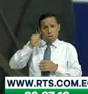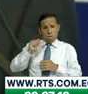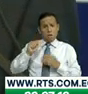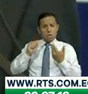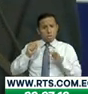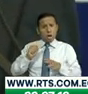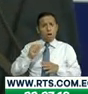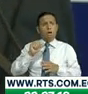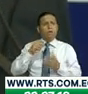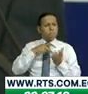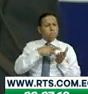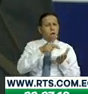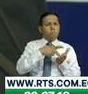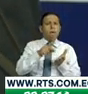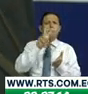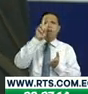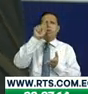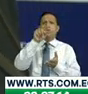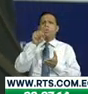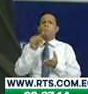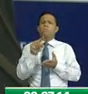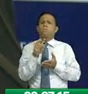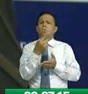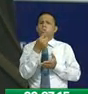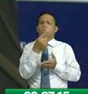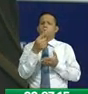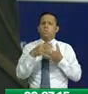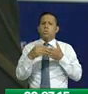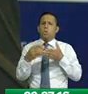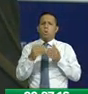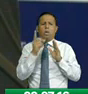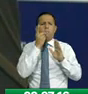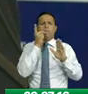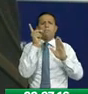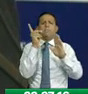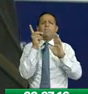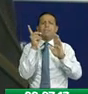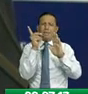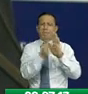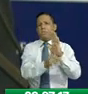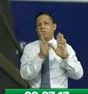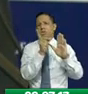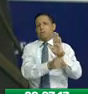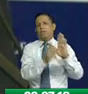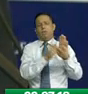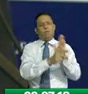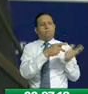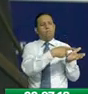21.7 millones en el depósito para las pensiones.